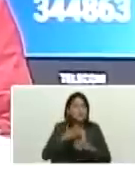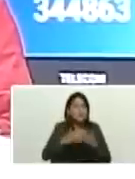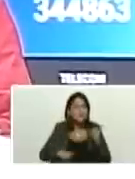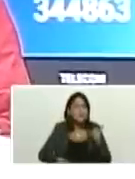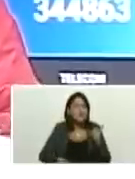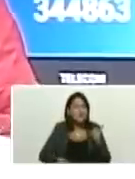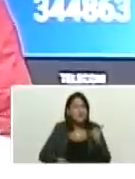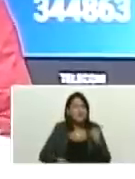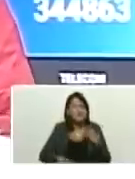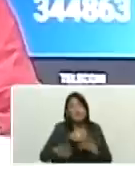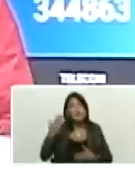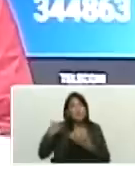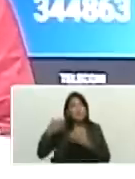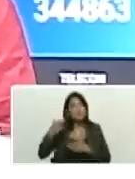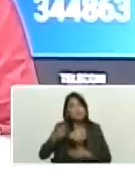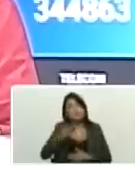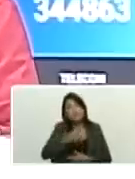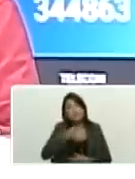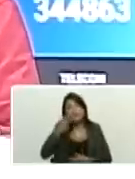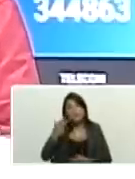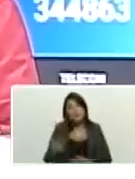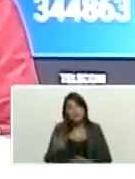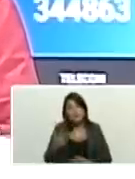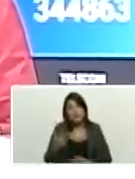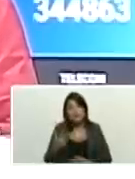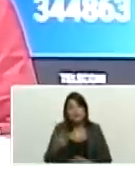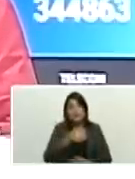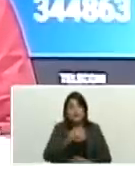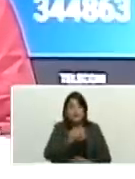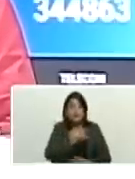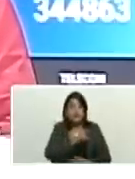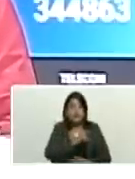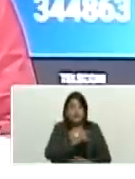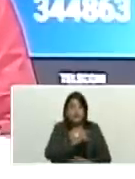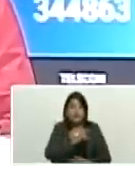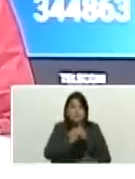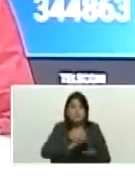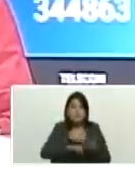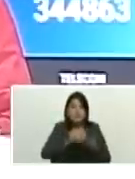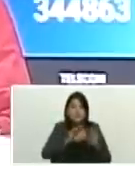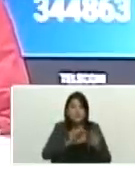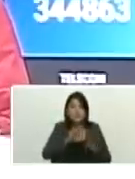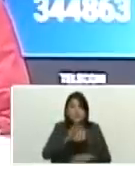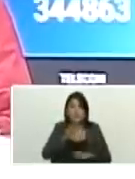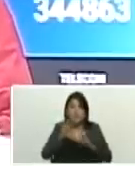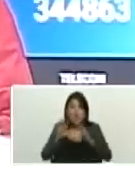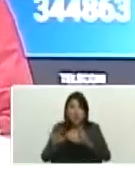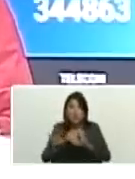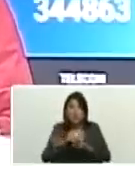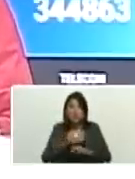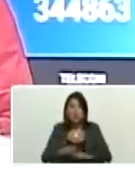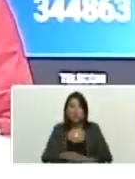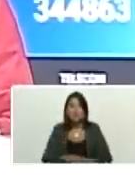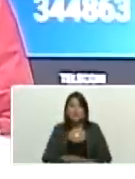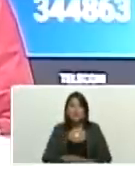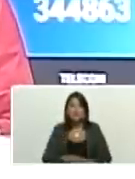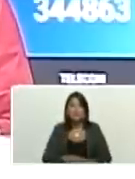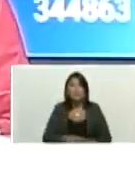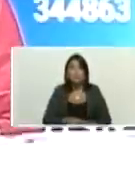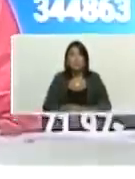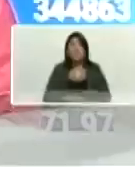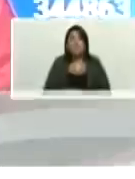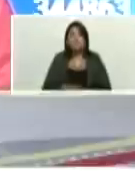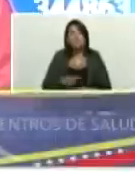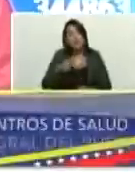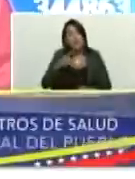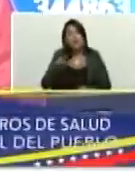aquel 23 de enero de 1958, a Fabricio Ojeda, a Hugo Trejo, luego de caminos